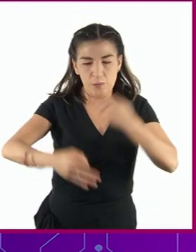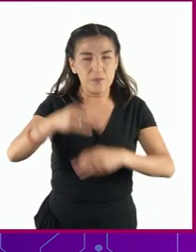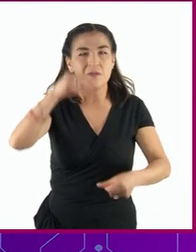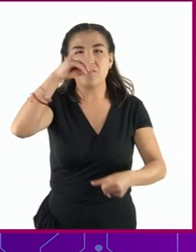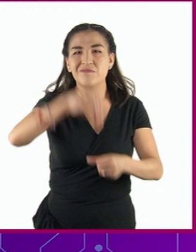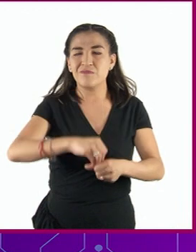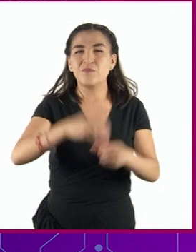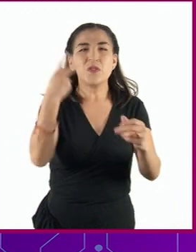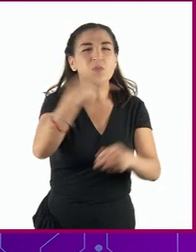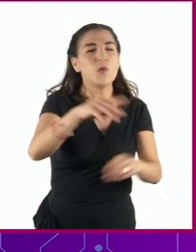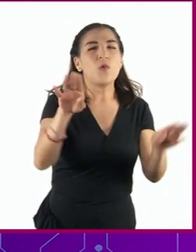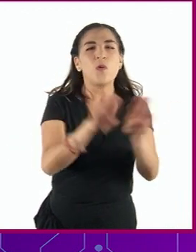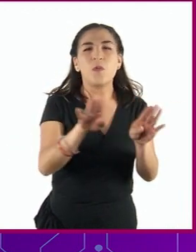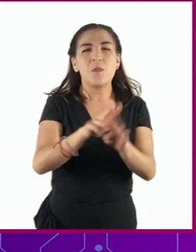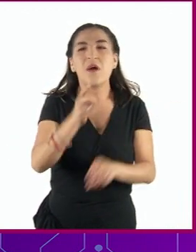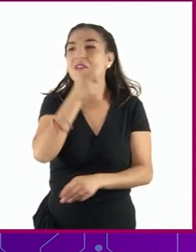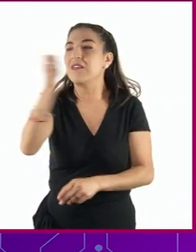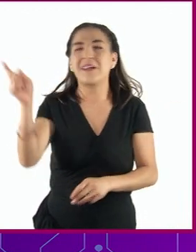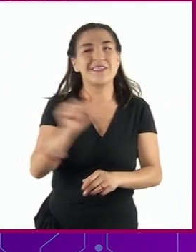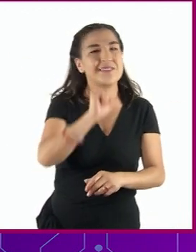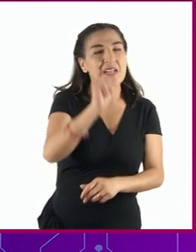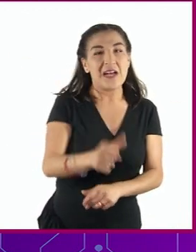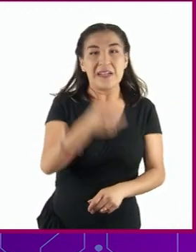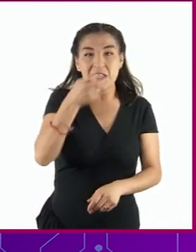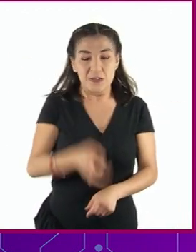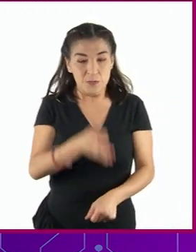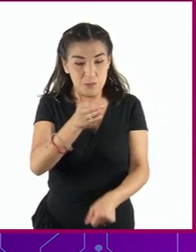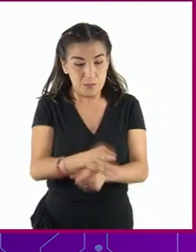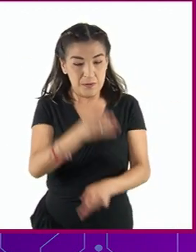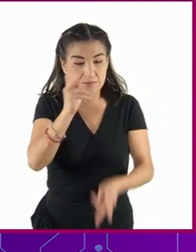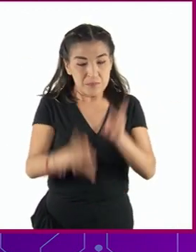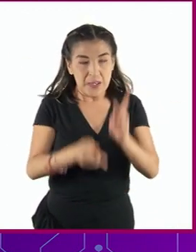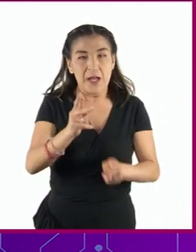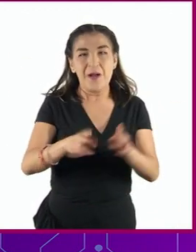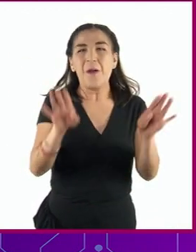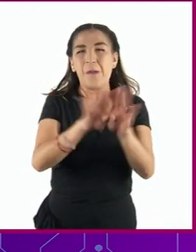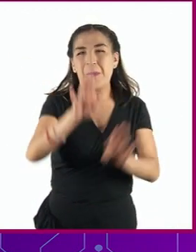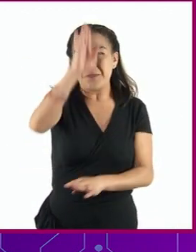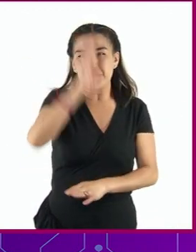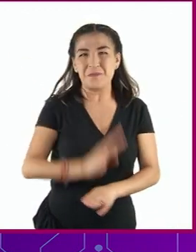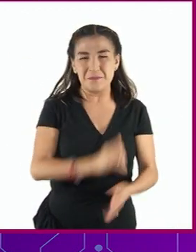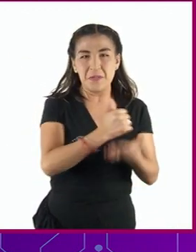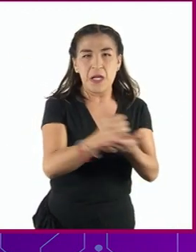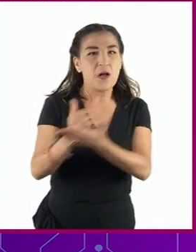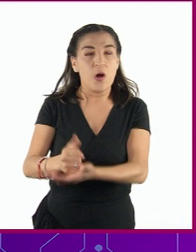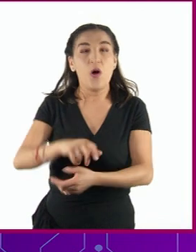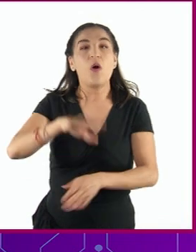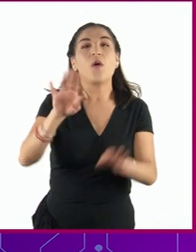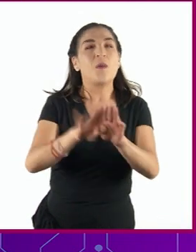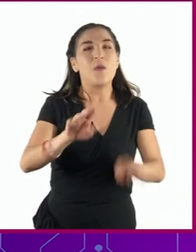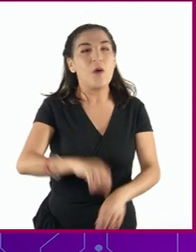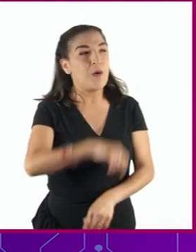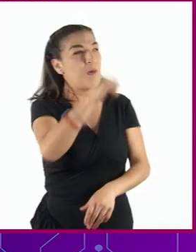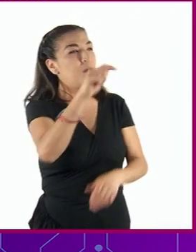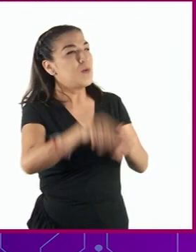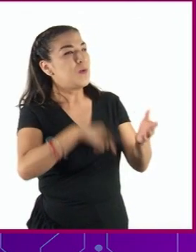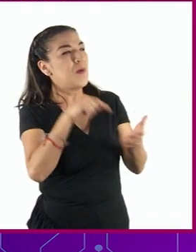y tienen la garantía de lo que se dice en una sesión de mediación no podrá utilizarse ante un